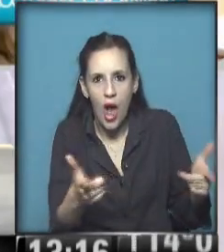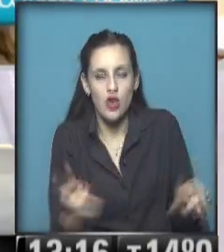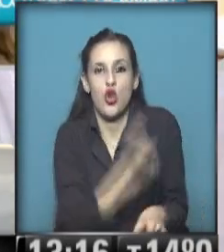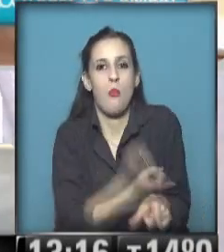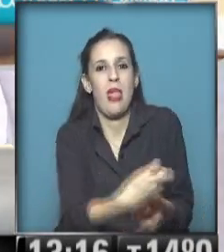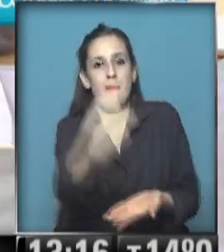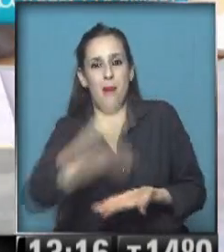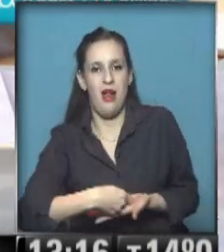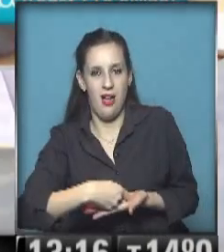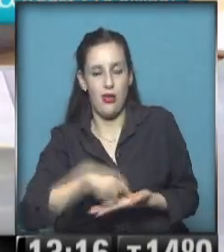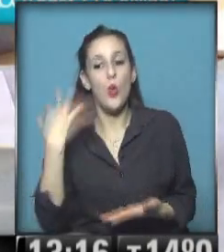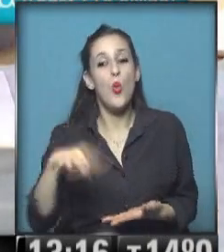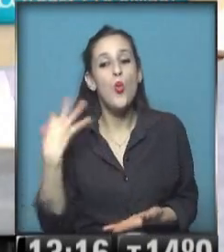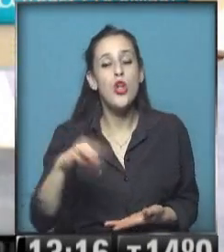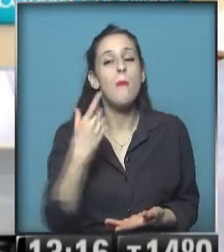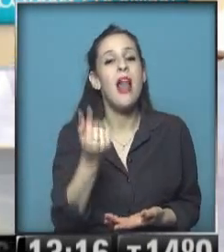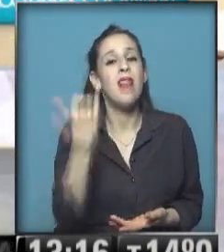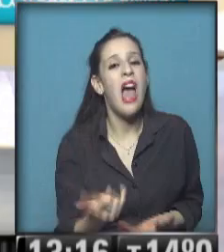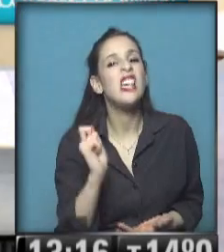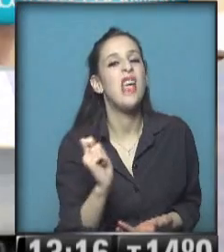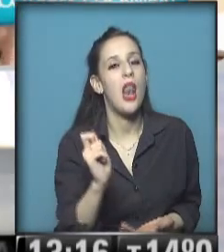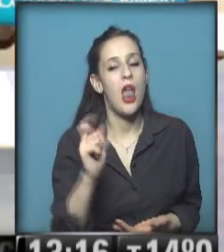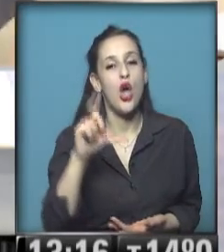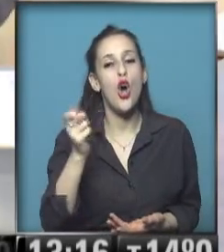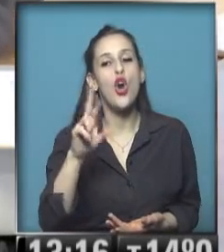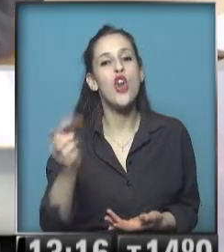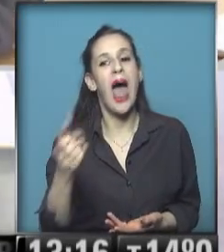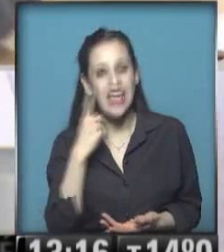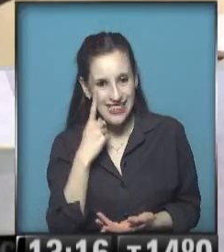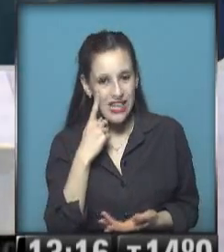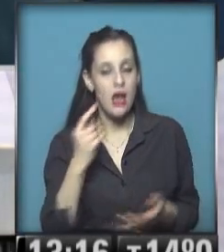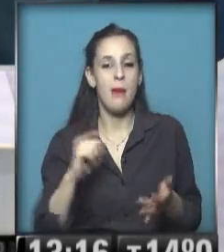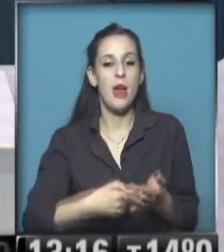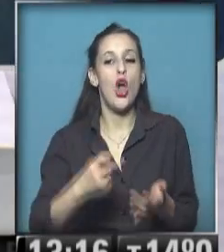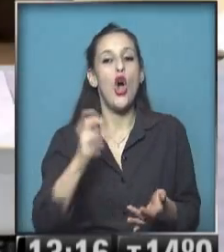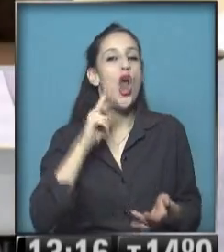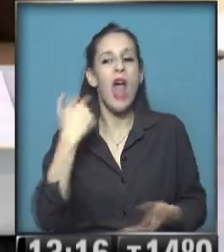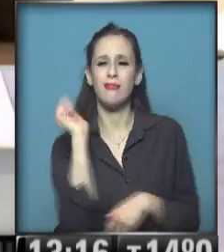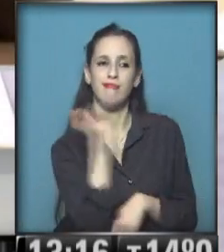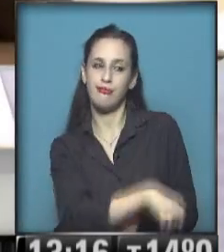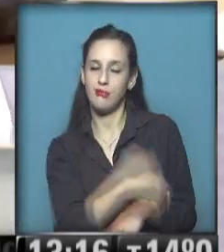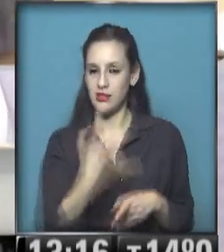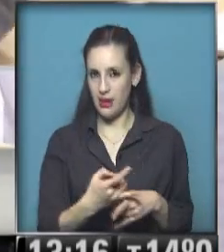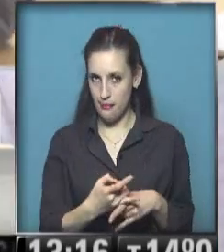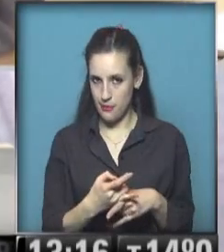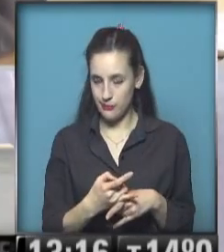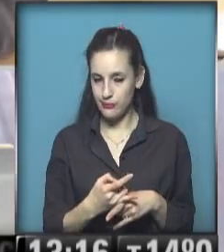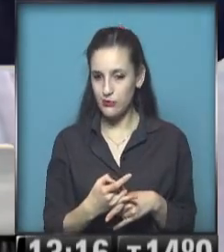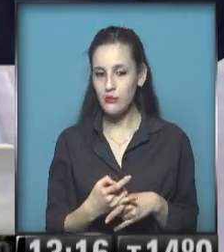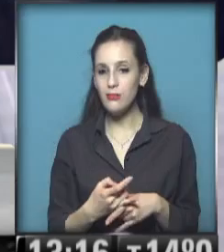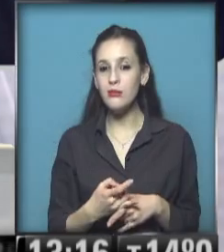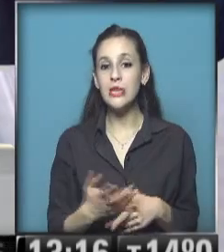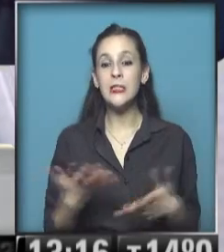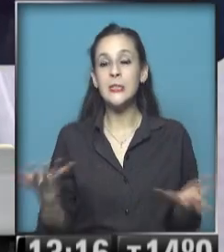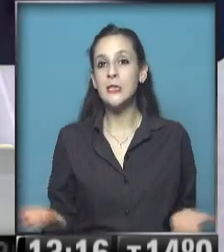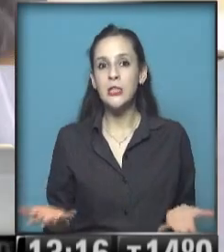tenía dinero era Pérez Corradi, y Pérez Corradi no le contestaba ni siquiera el teléfono. Entonces, mal podemos estar